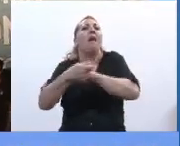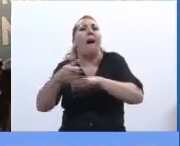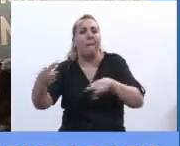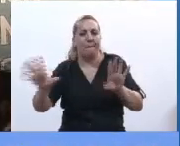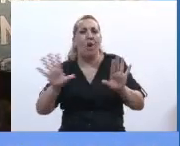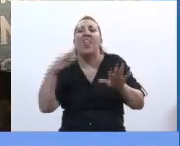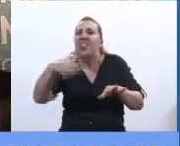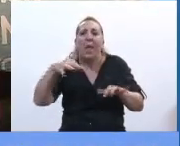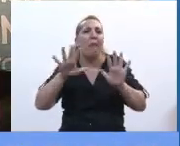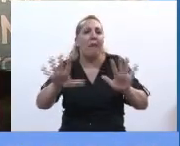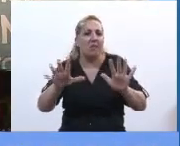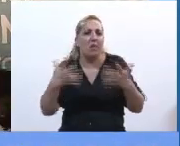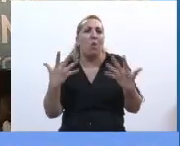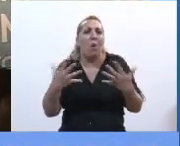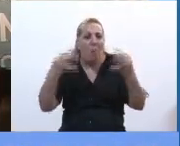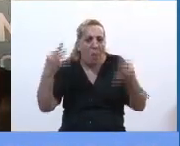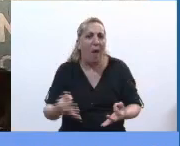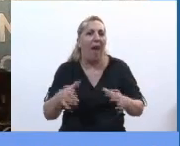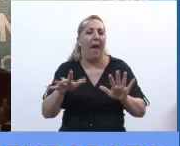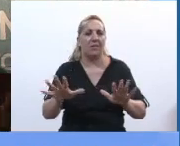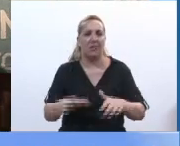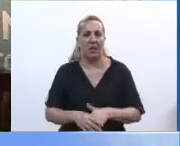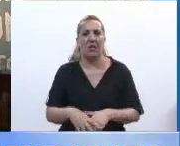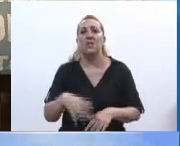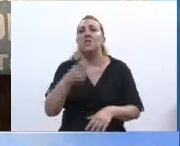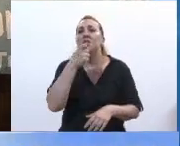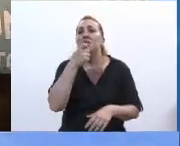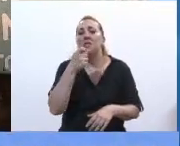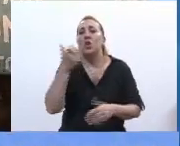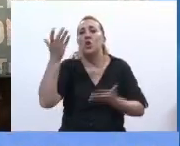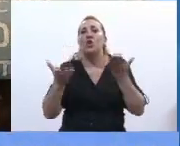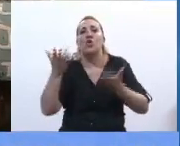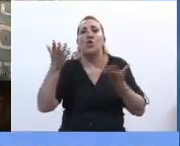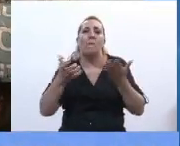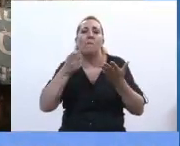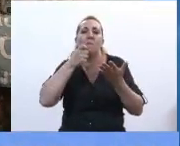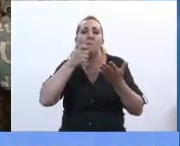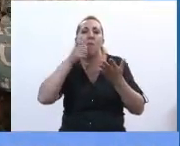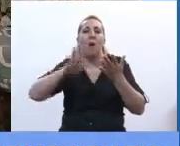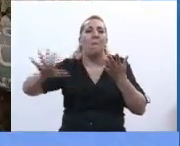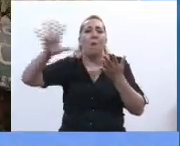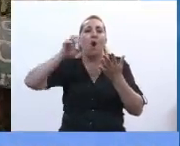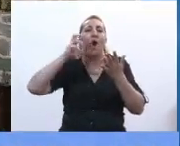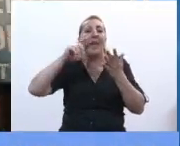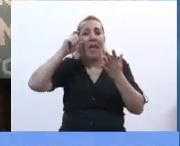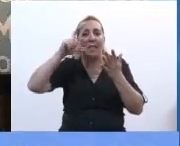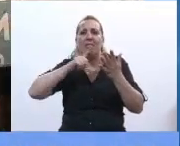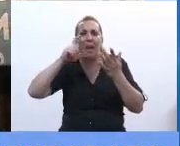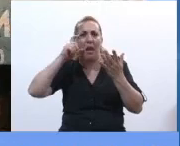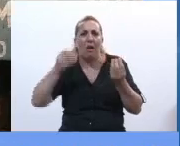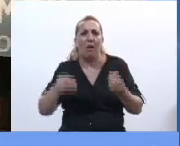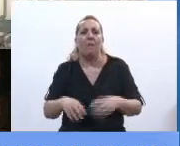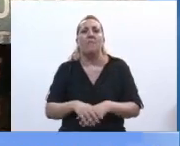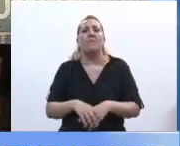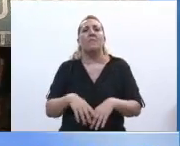debe ser así y es lógico que sea así si nosotros nos comparamos con el medio oriente como el lejano oriente veremos